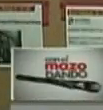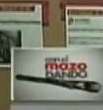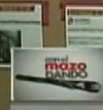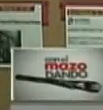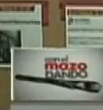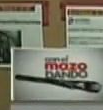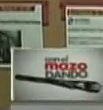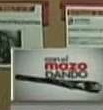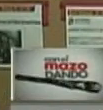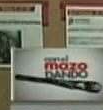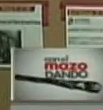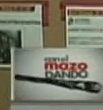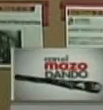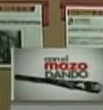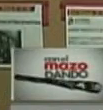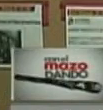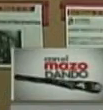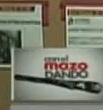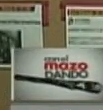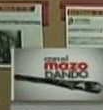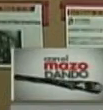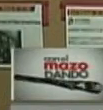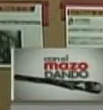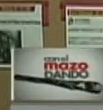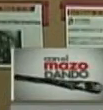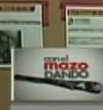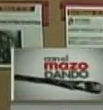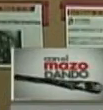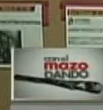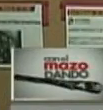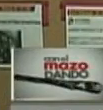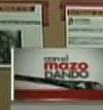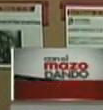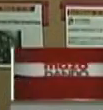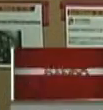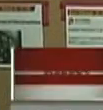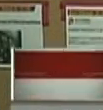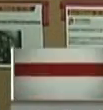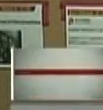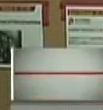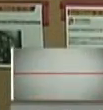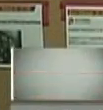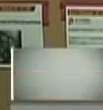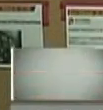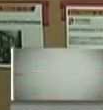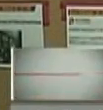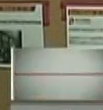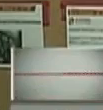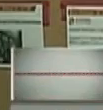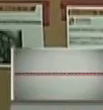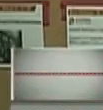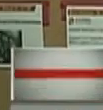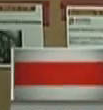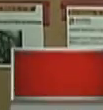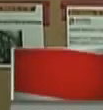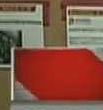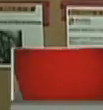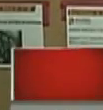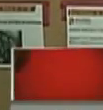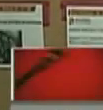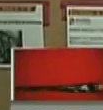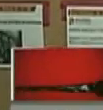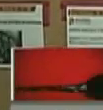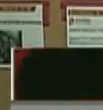estoy seguro que el 21 de noviembre nosotros saldremos como hemos salido en todas las elecciones que hemos tenido